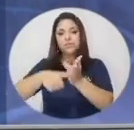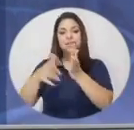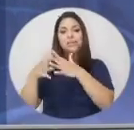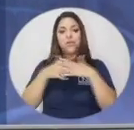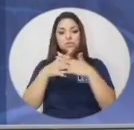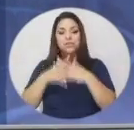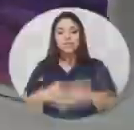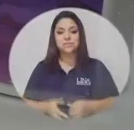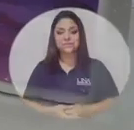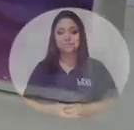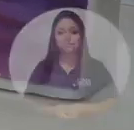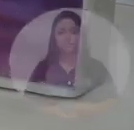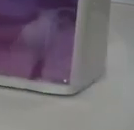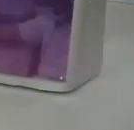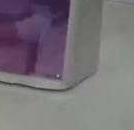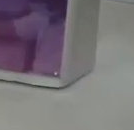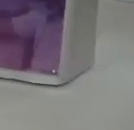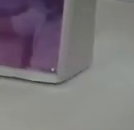elecciones en los Estados Unidos.